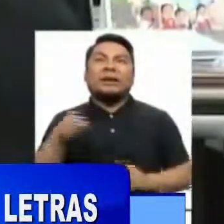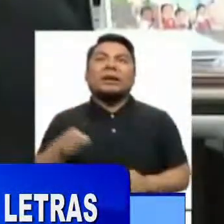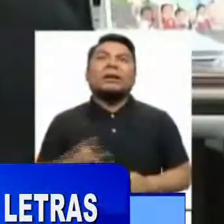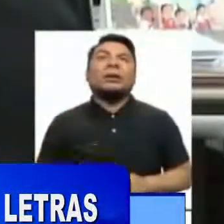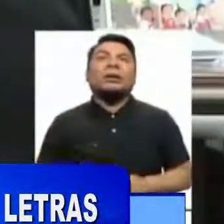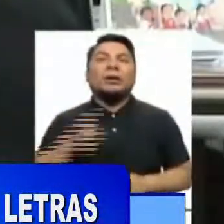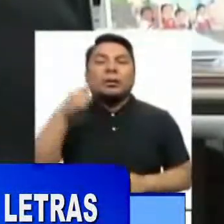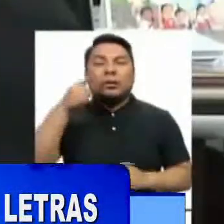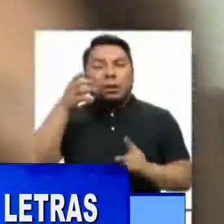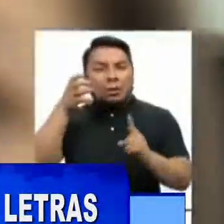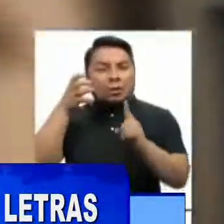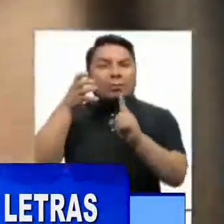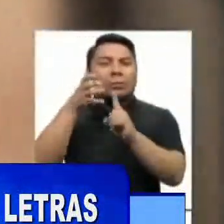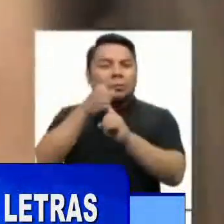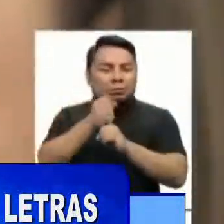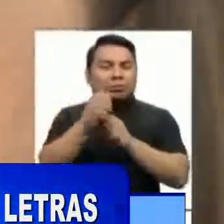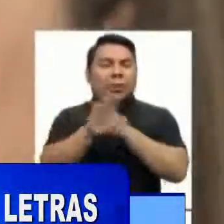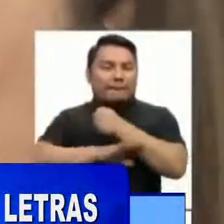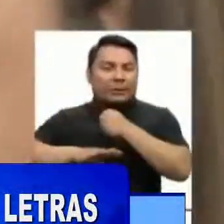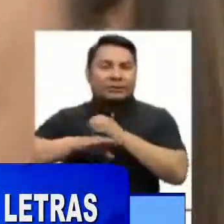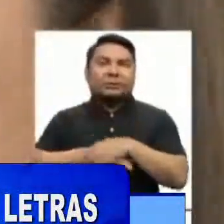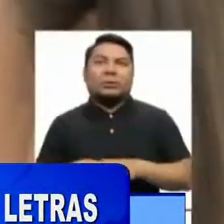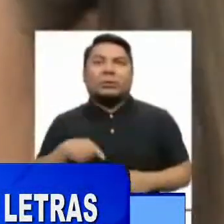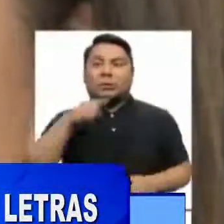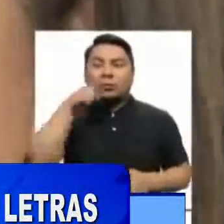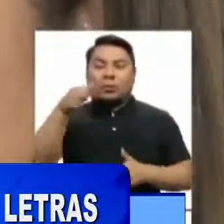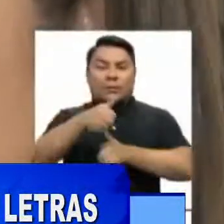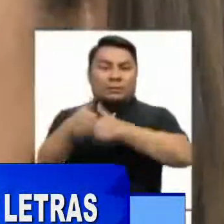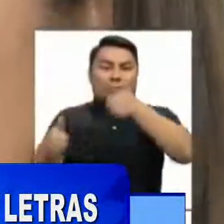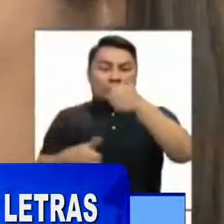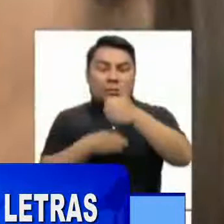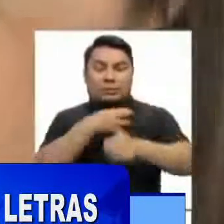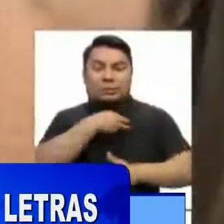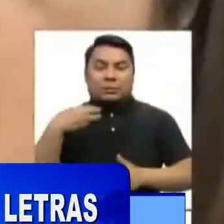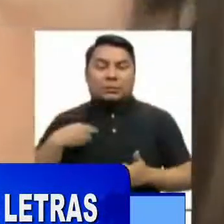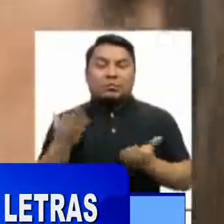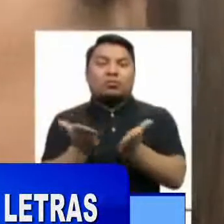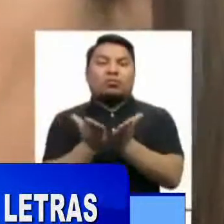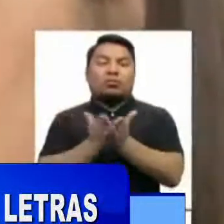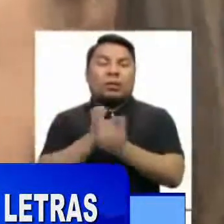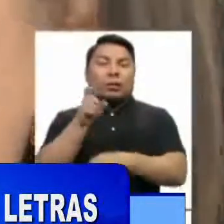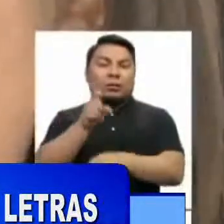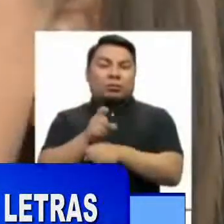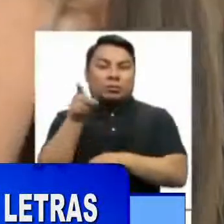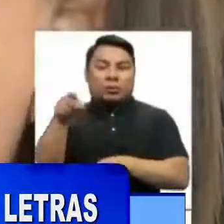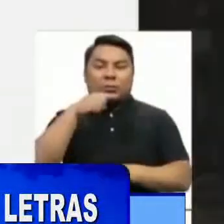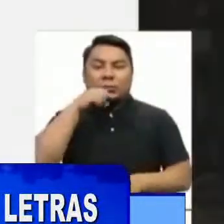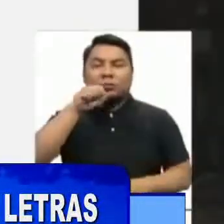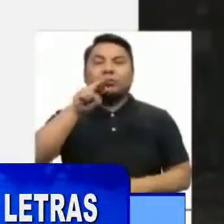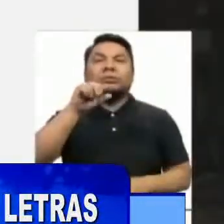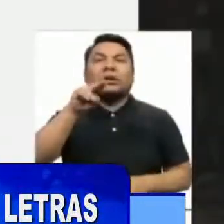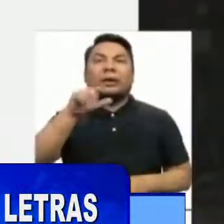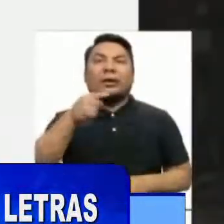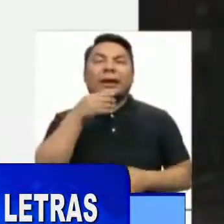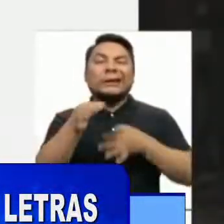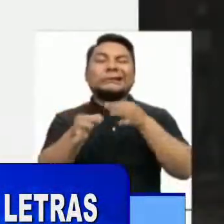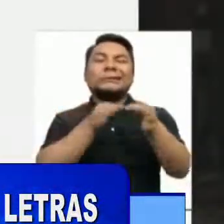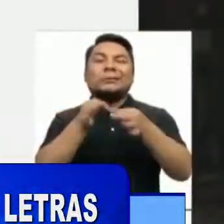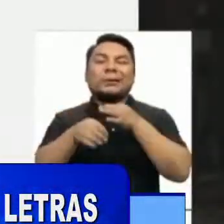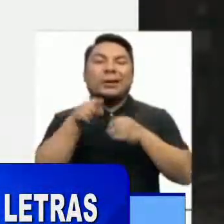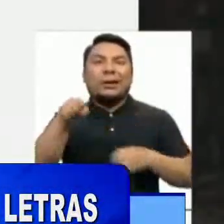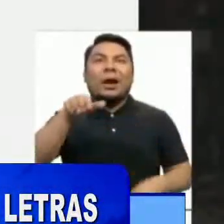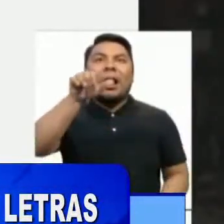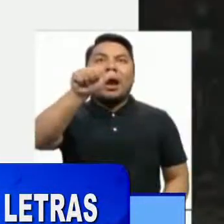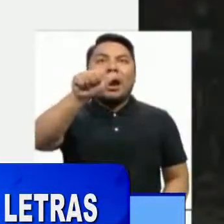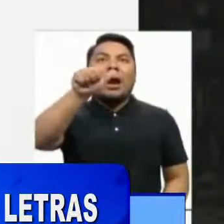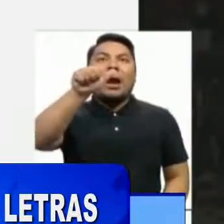es logro básico. La viceministra de Gestión Pedagógica del Ministerio de Educación, Susana Helfer, explicó que esta escala